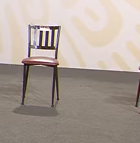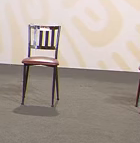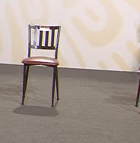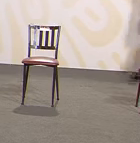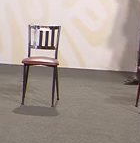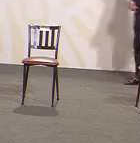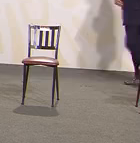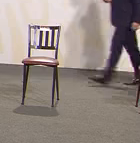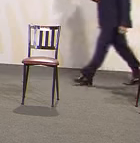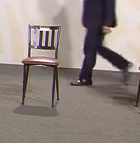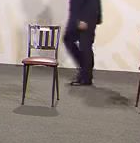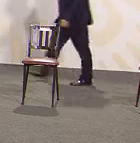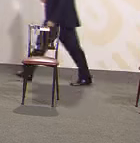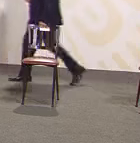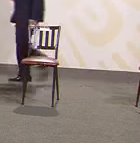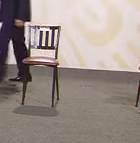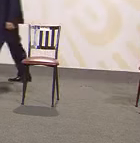días.